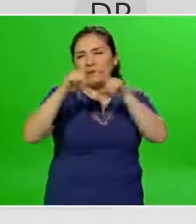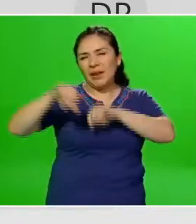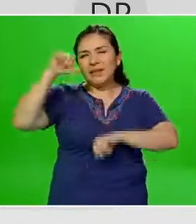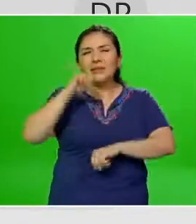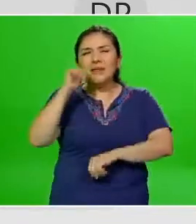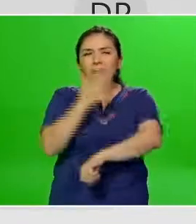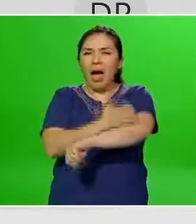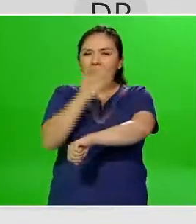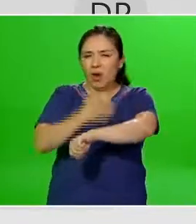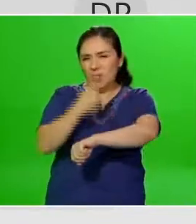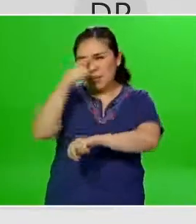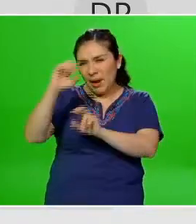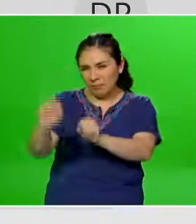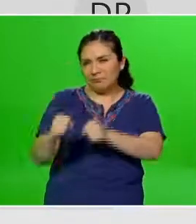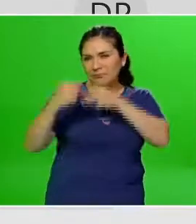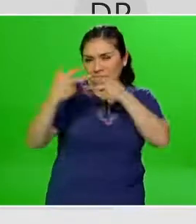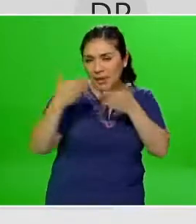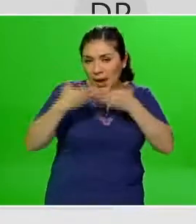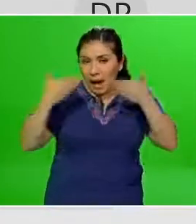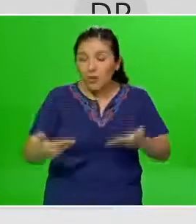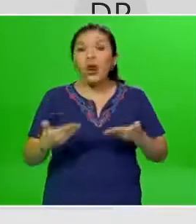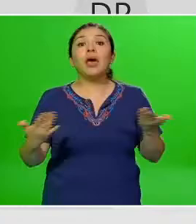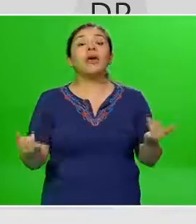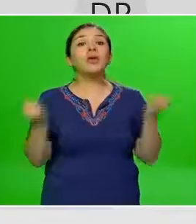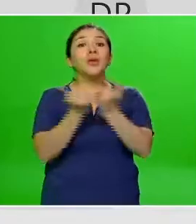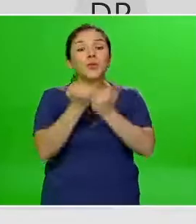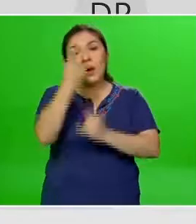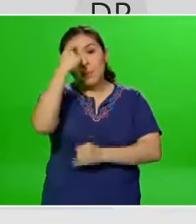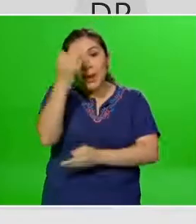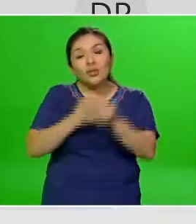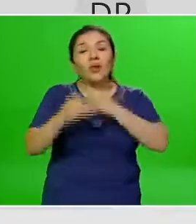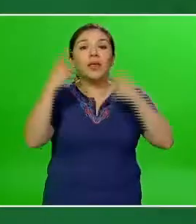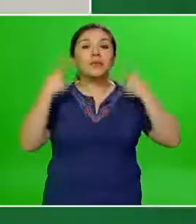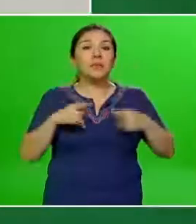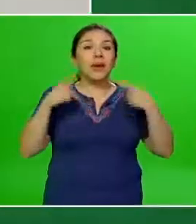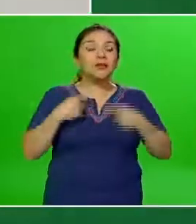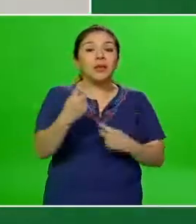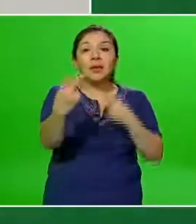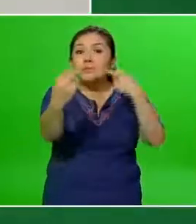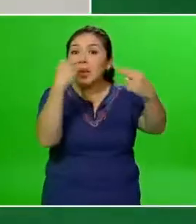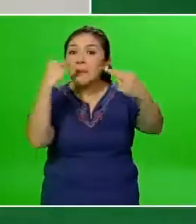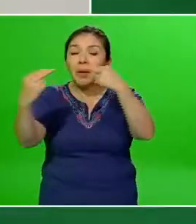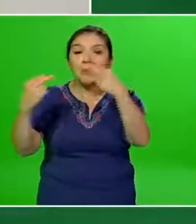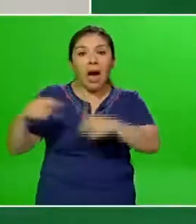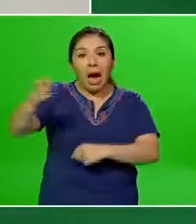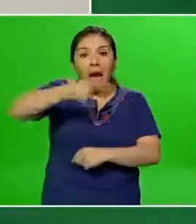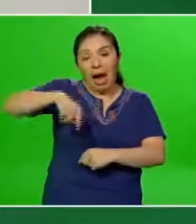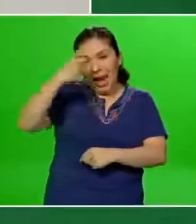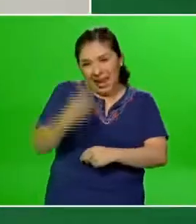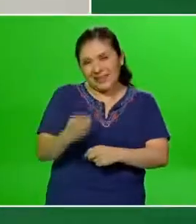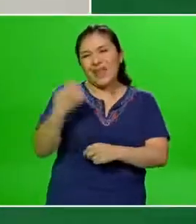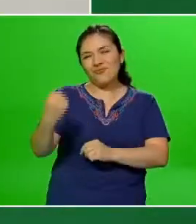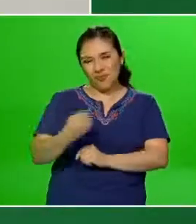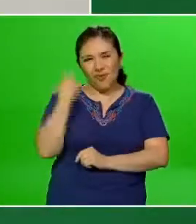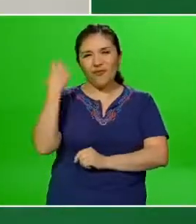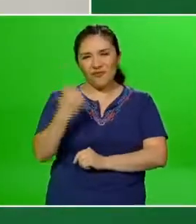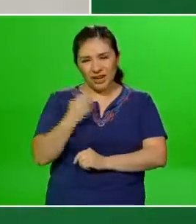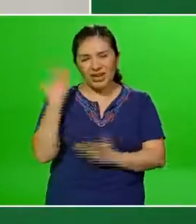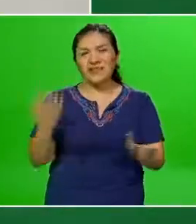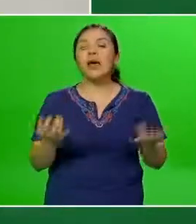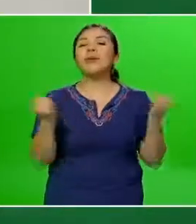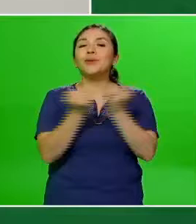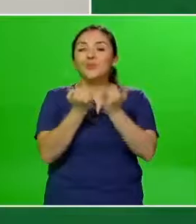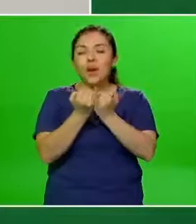esta sala virtual, y también, lógicamente, a todas las personas que están sintonizando esta transmisión y, por lo